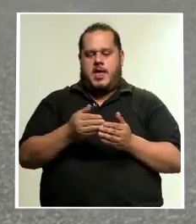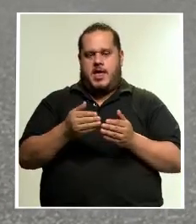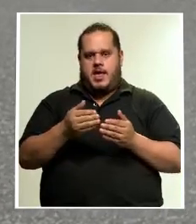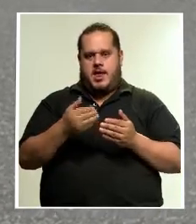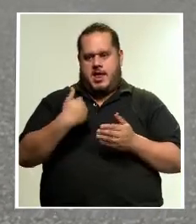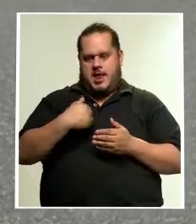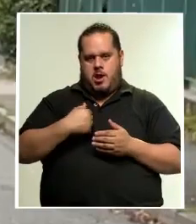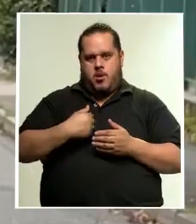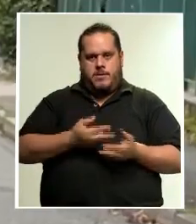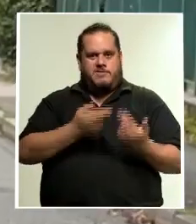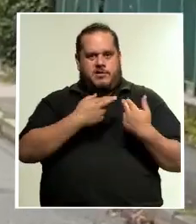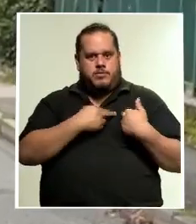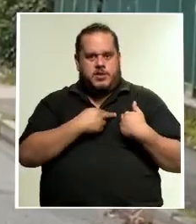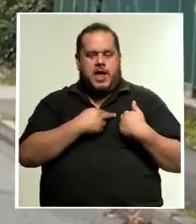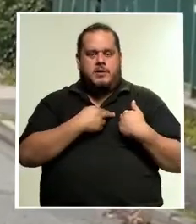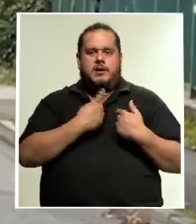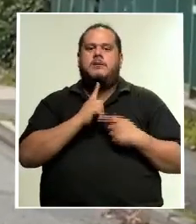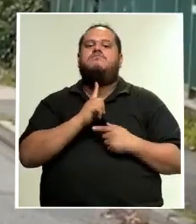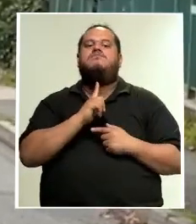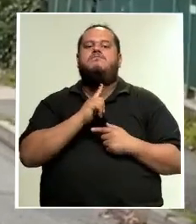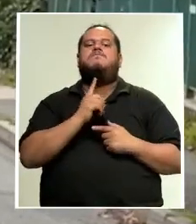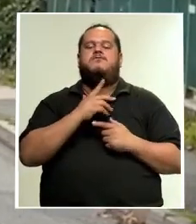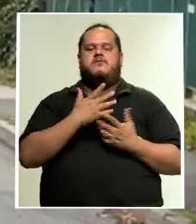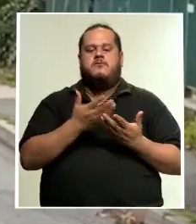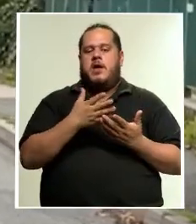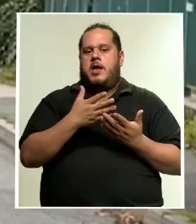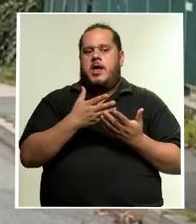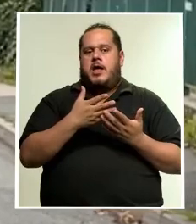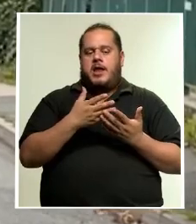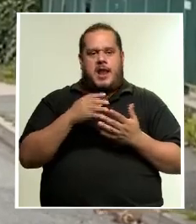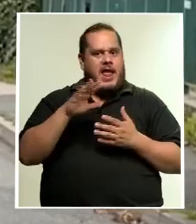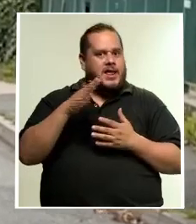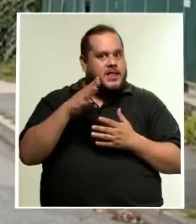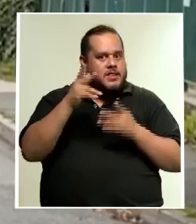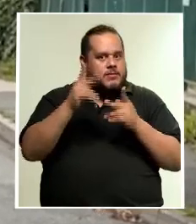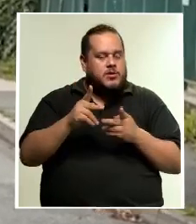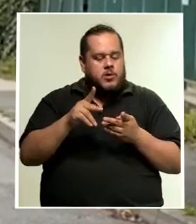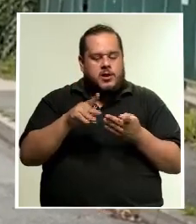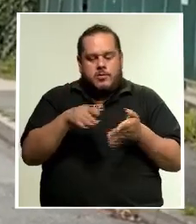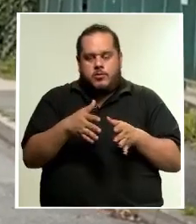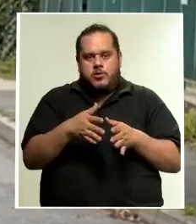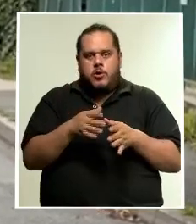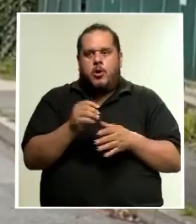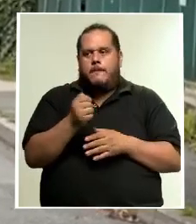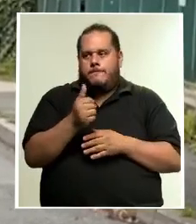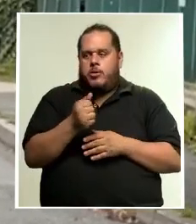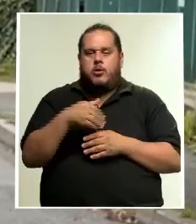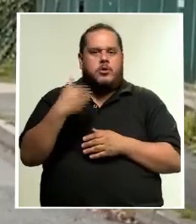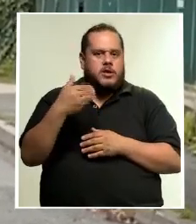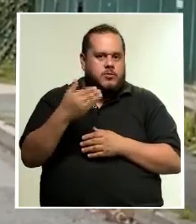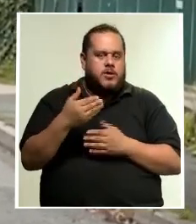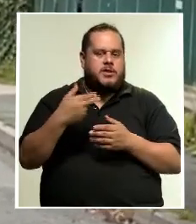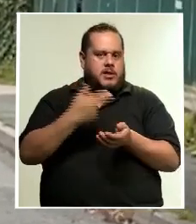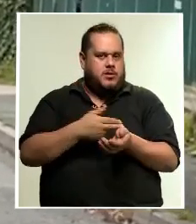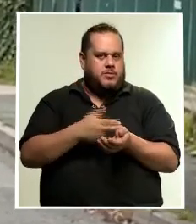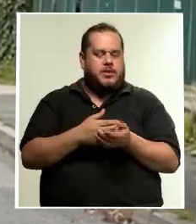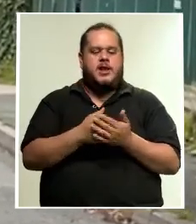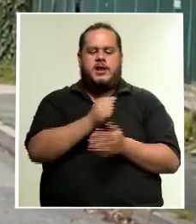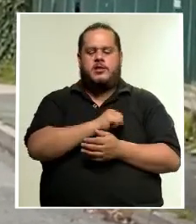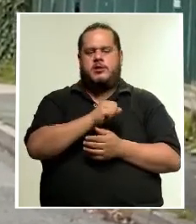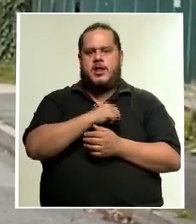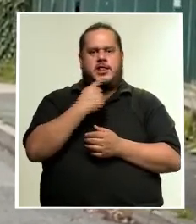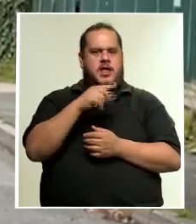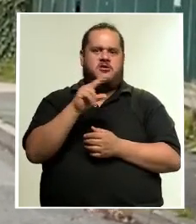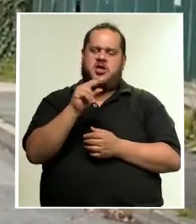de 22 años, se había quitado la vida. La quinta víctima murió poco después en el hospital. Las autoridades descartaron que se tratara